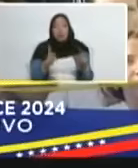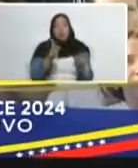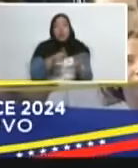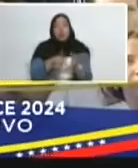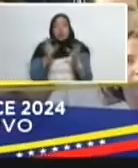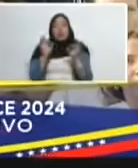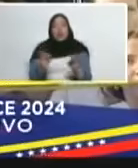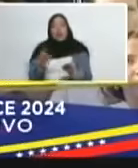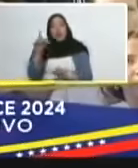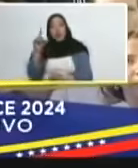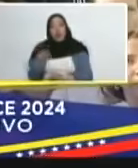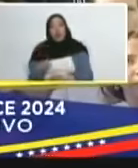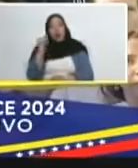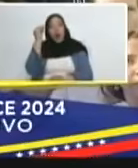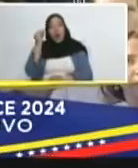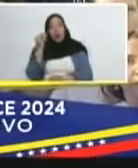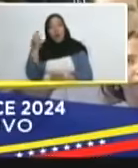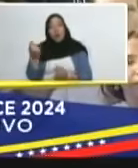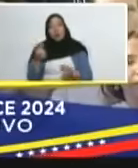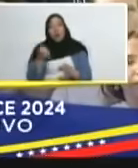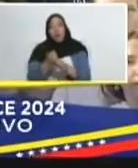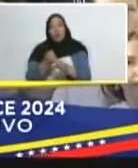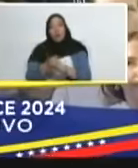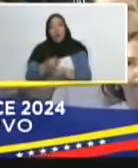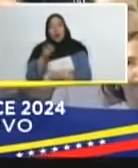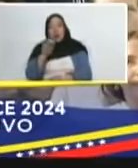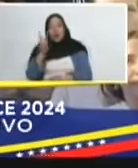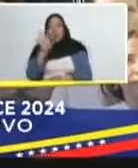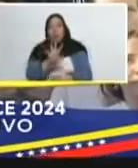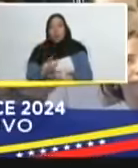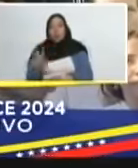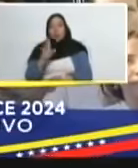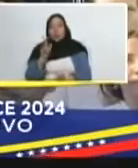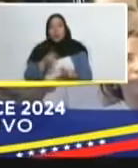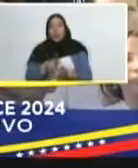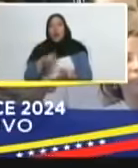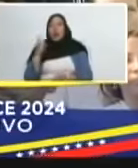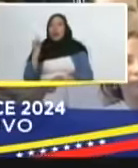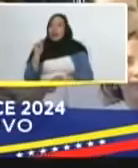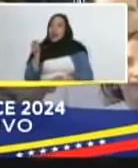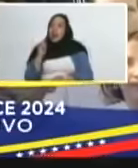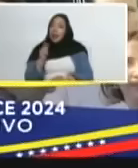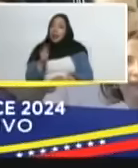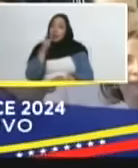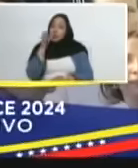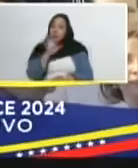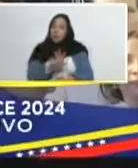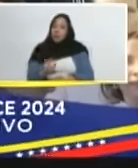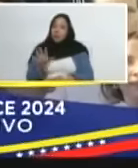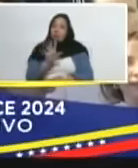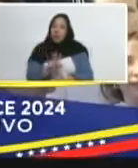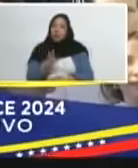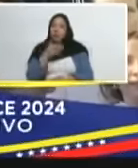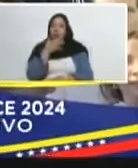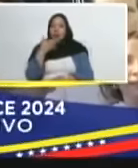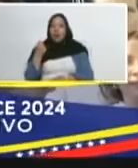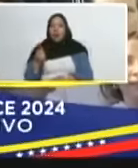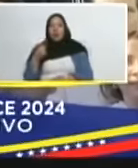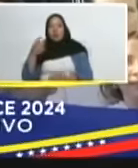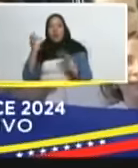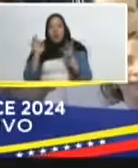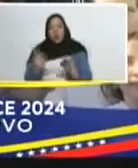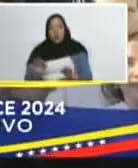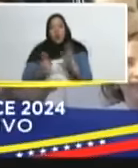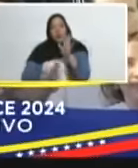supuesto a dinamizar la dinámica económica productiva del oriente venezolano. Usted nos ha dado una gran tarea, de que el oriente venezolano se convierta en el gran epicentro